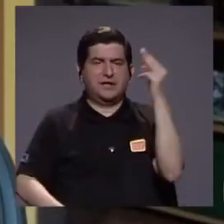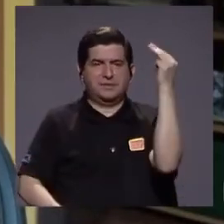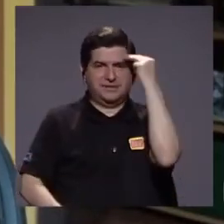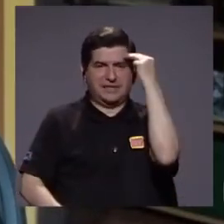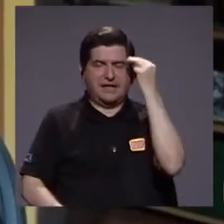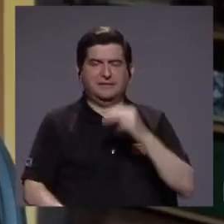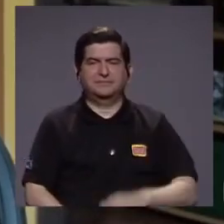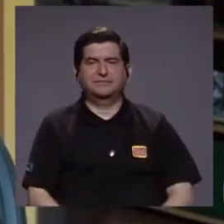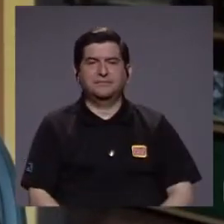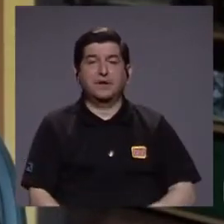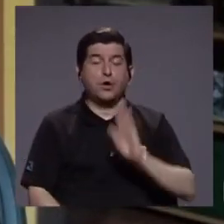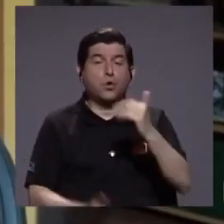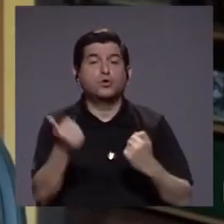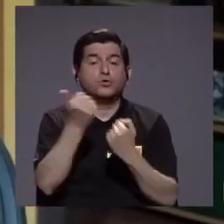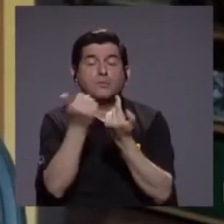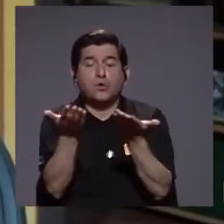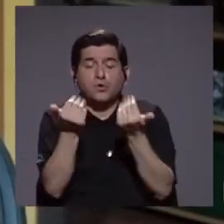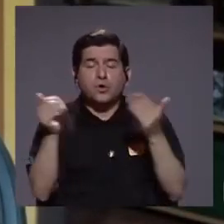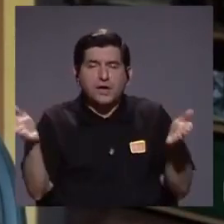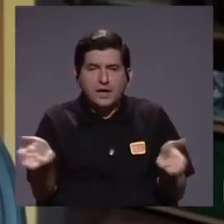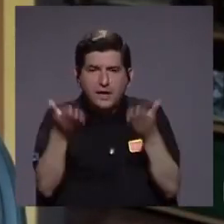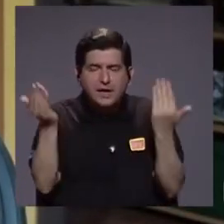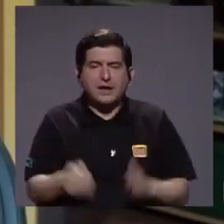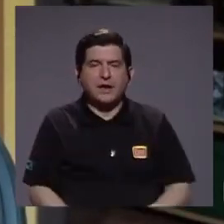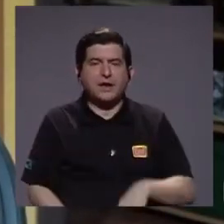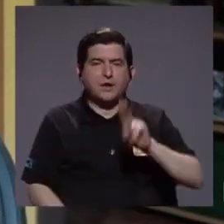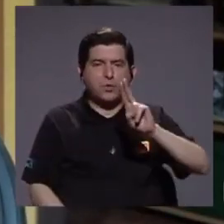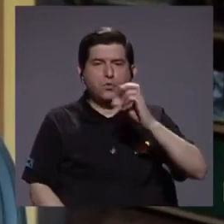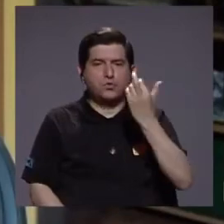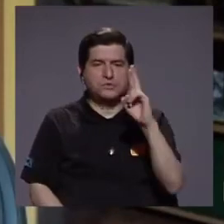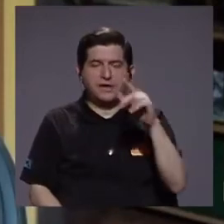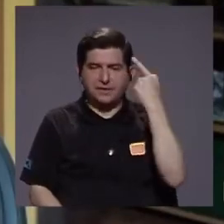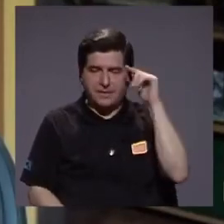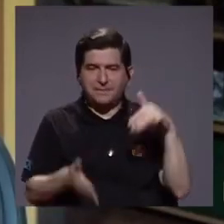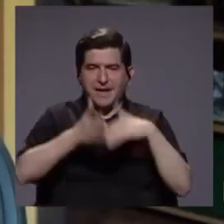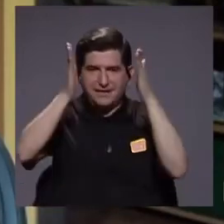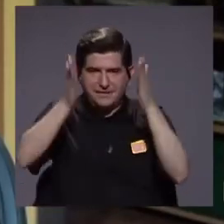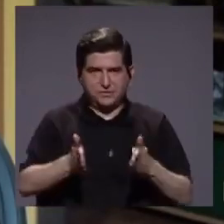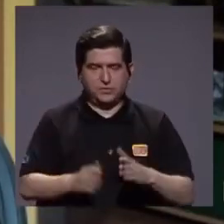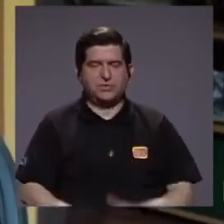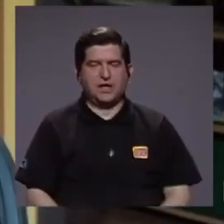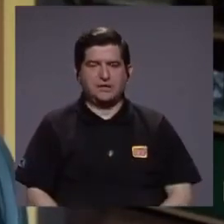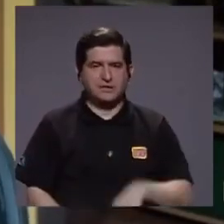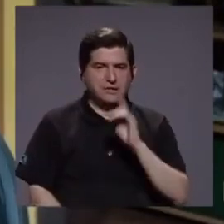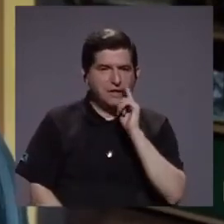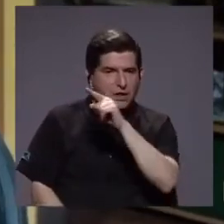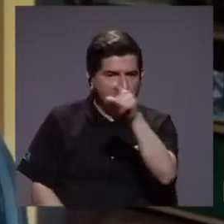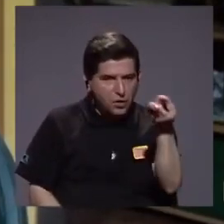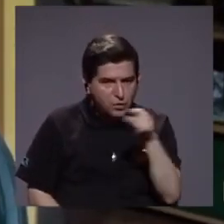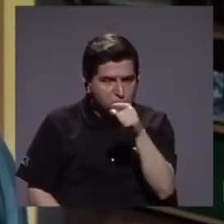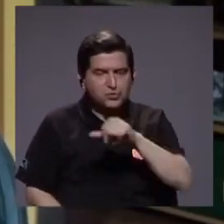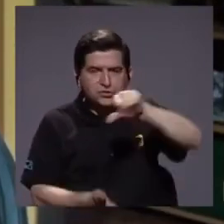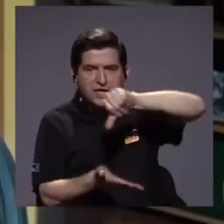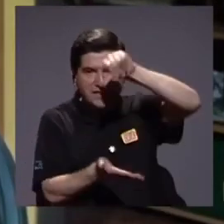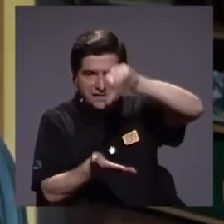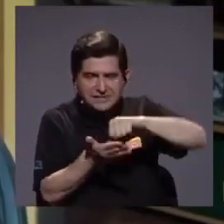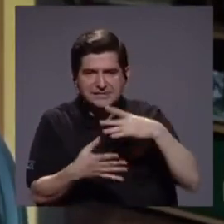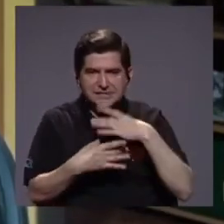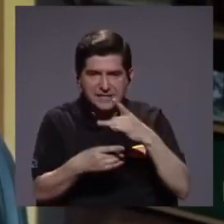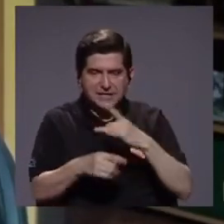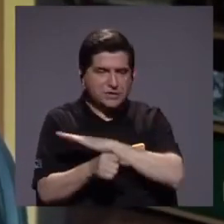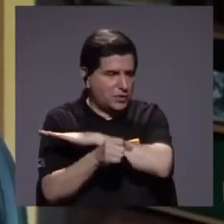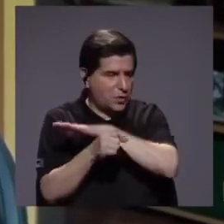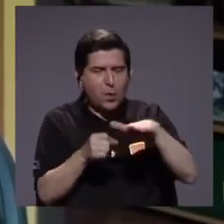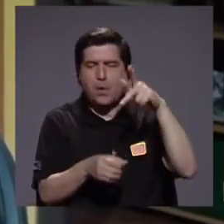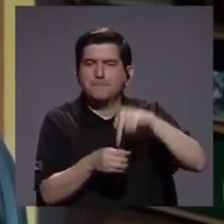mental. Con su apoyo queremos impulsar una UCR para sus estudiantes, en las que ustedes serán el centro de interés con